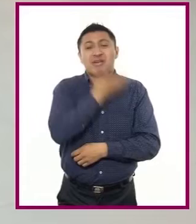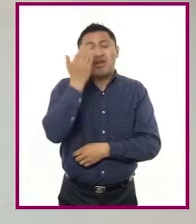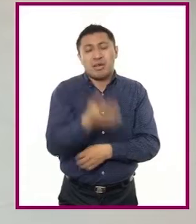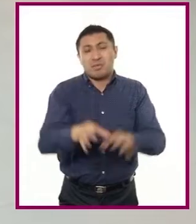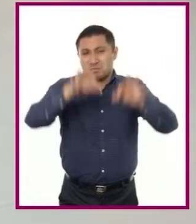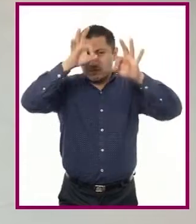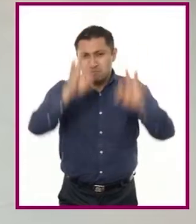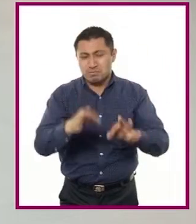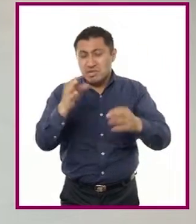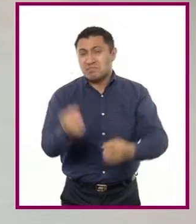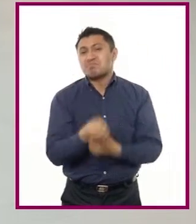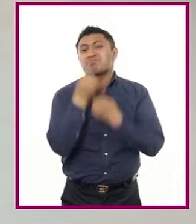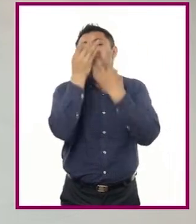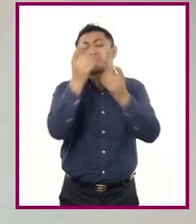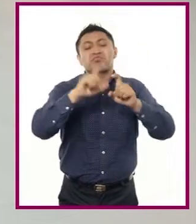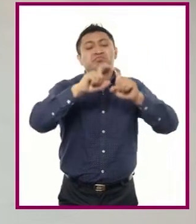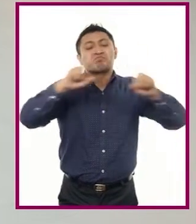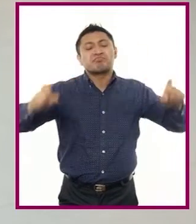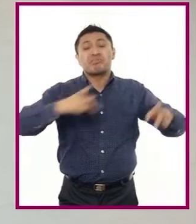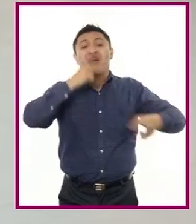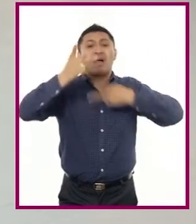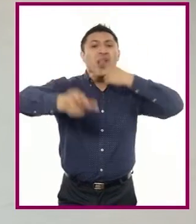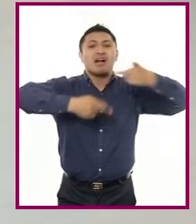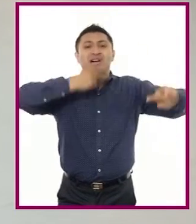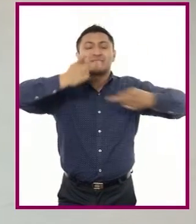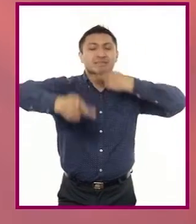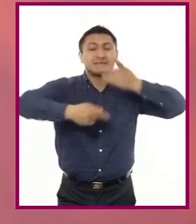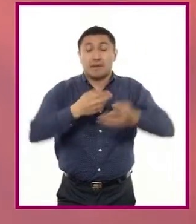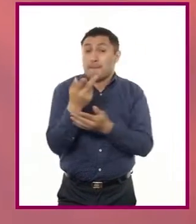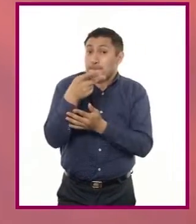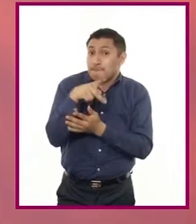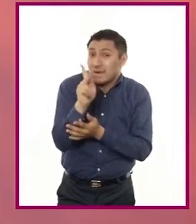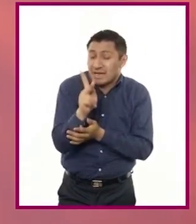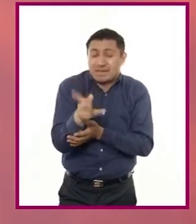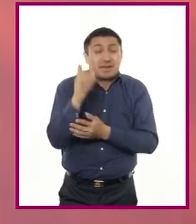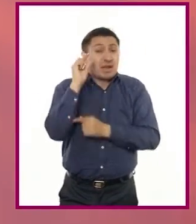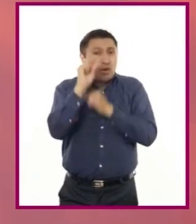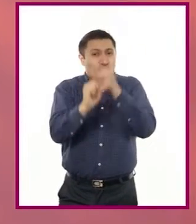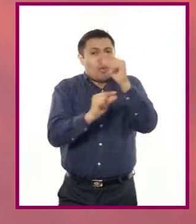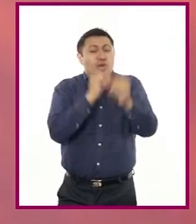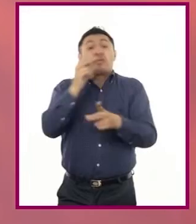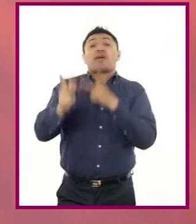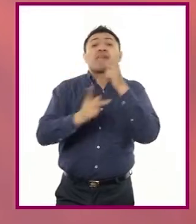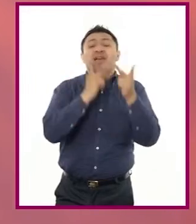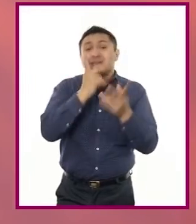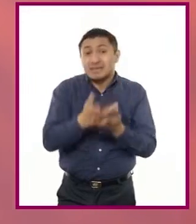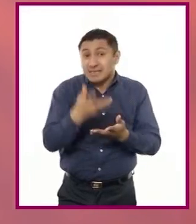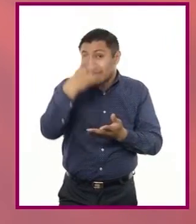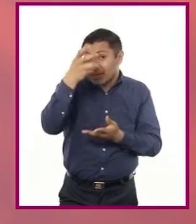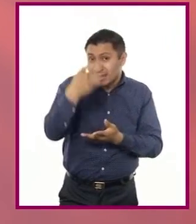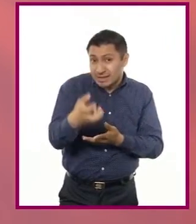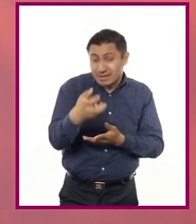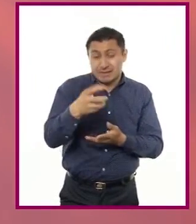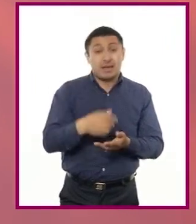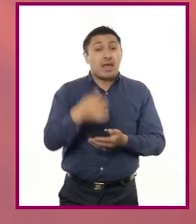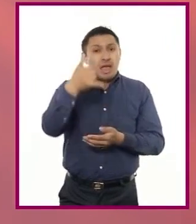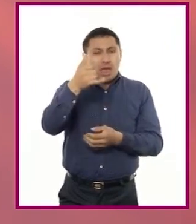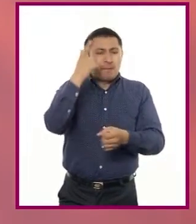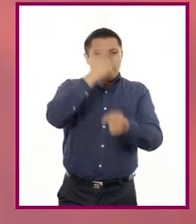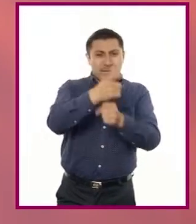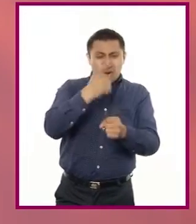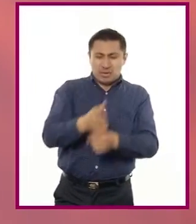en expresiones, frases y palabras. Pero vayamos a las palabras y encontremos otra